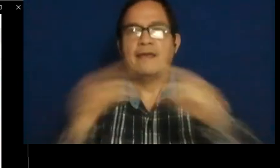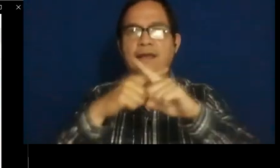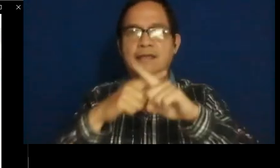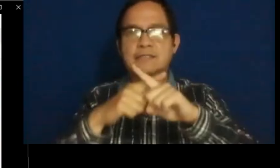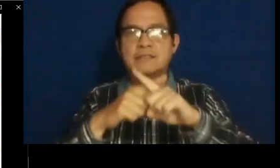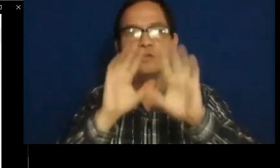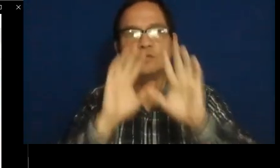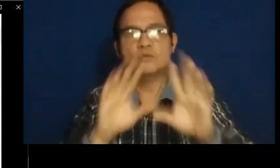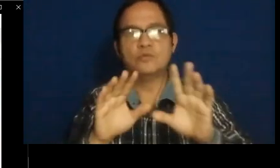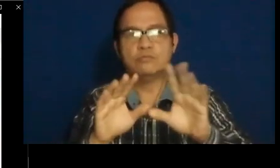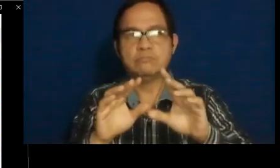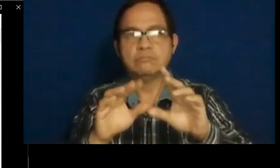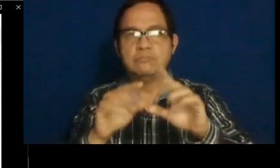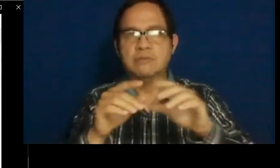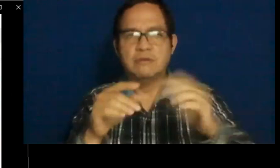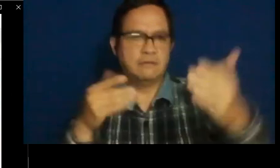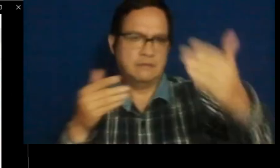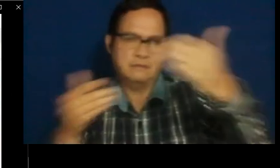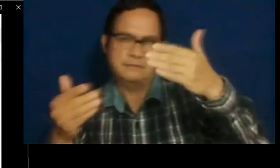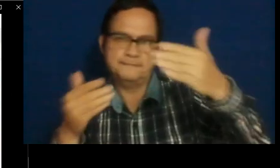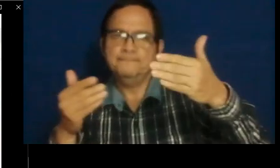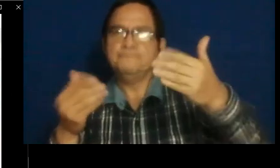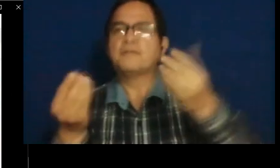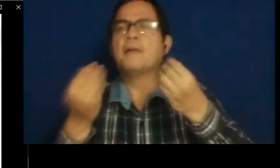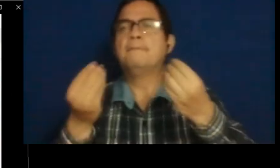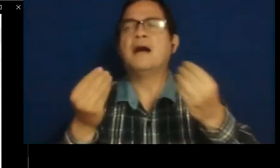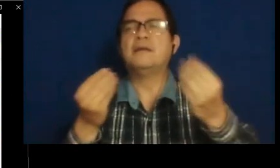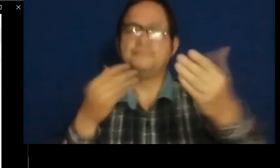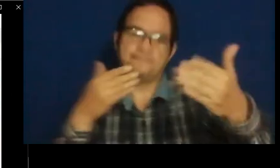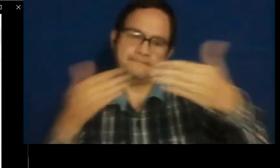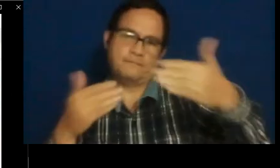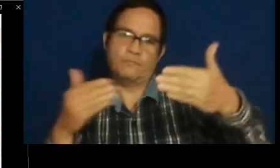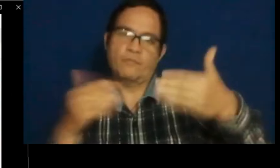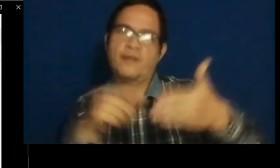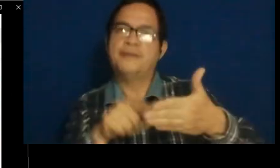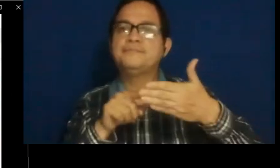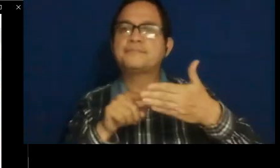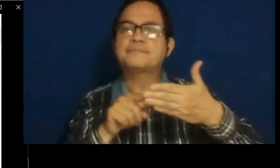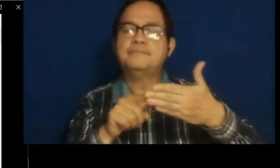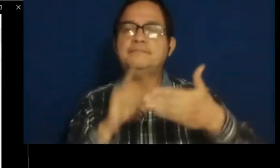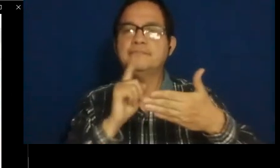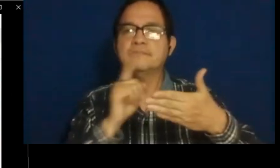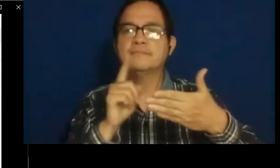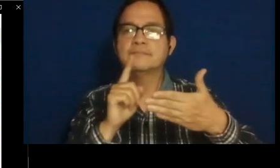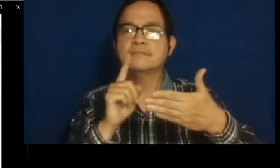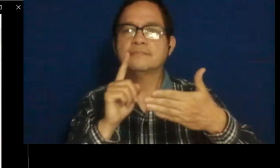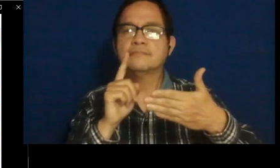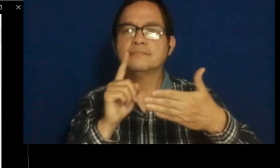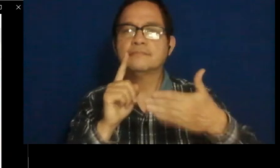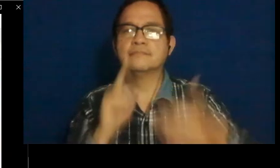esta ecuación. ¿Listo? ¿Para qué la va a comparar? Porque es que resulta que aquí le dicen, miren, x